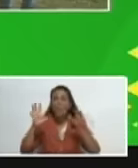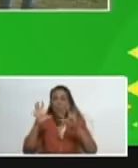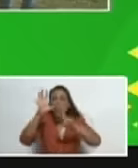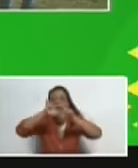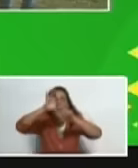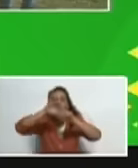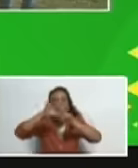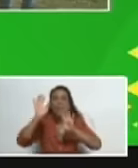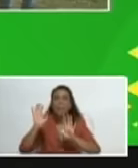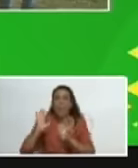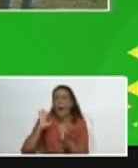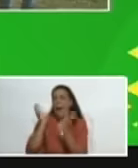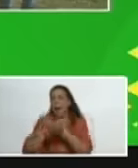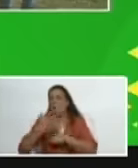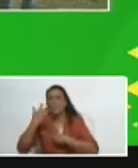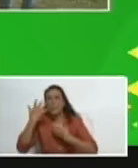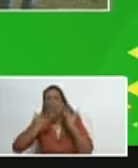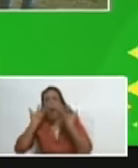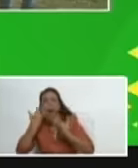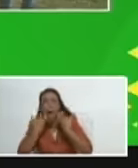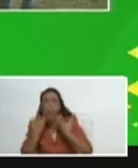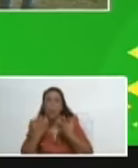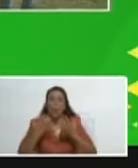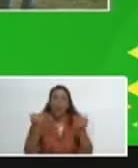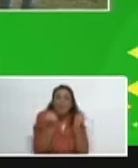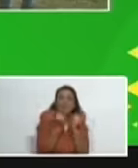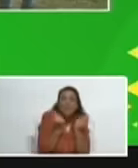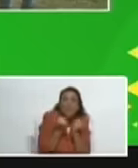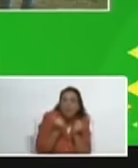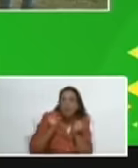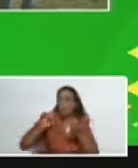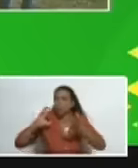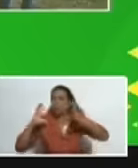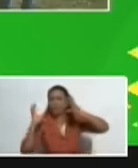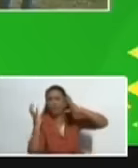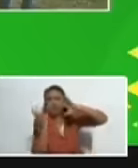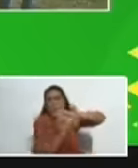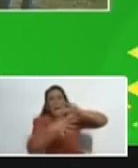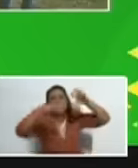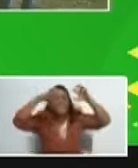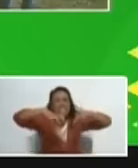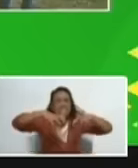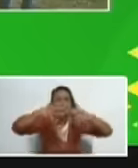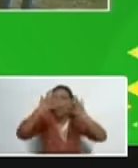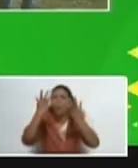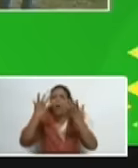estable, a pesar del cambio climático que ha subido 4 grados, un clima bastante estable, hay agua.